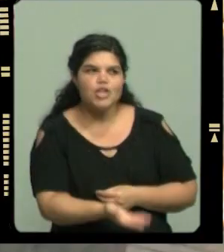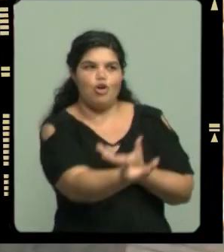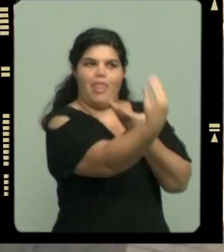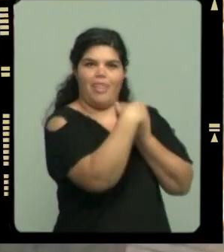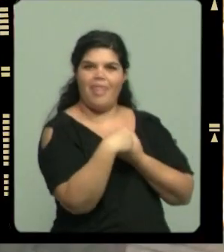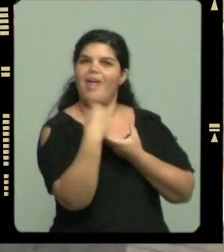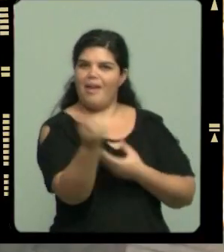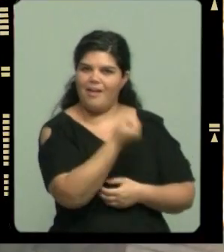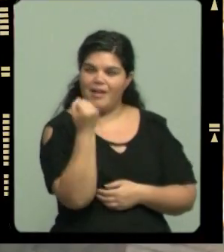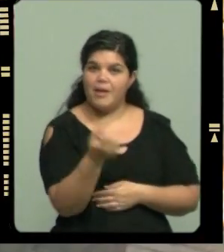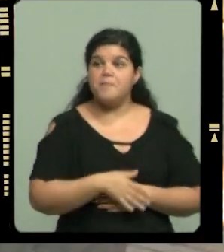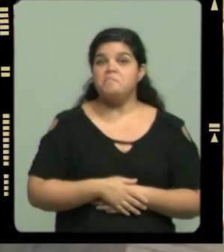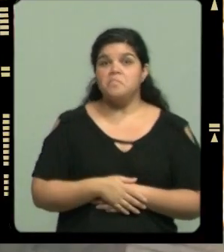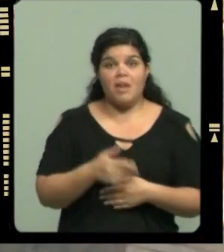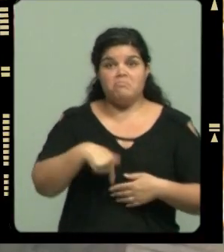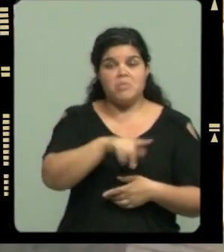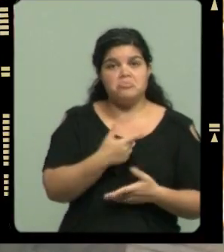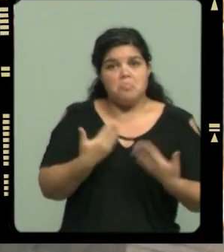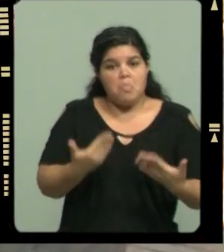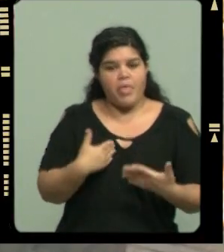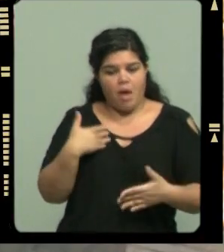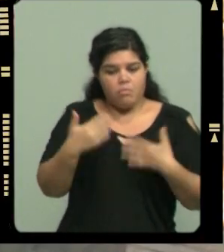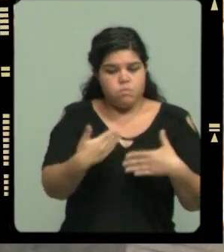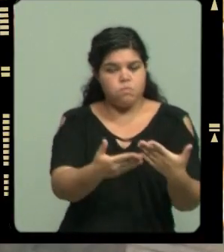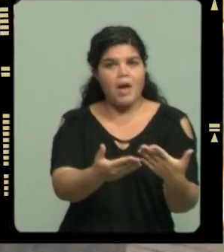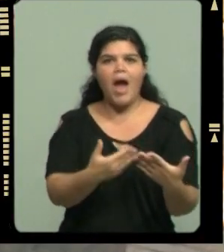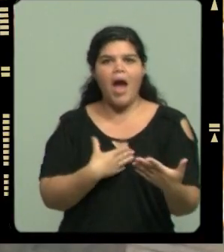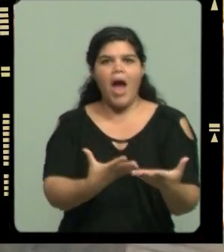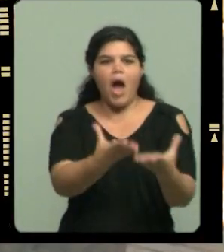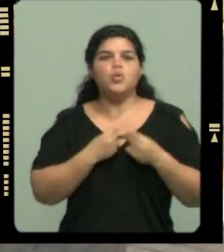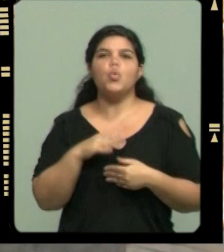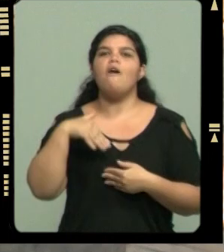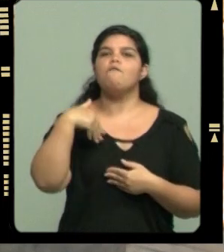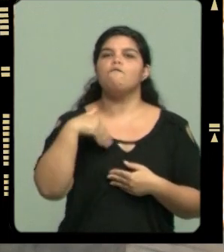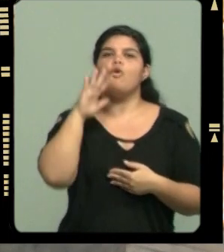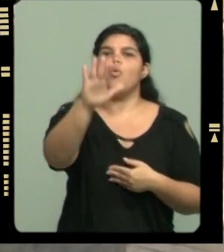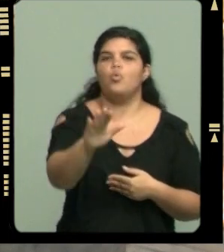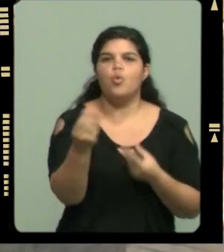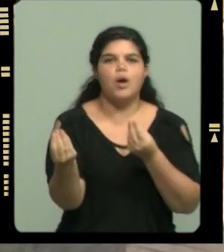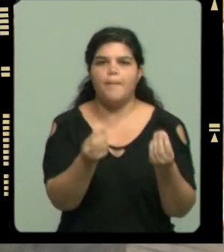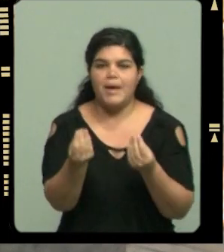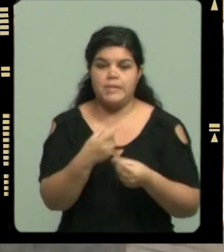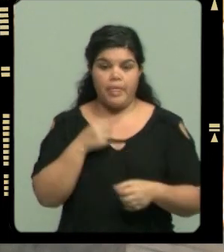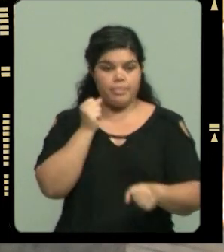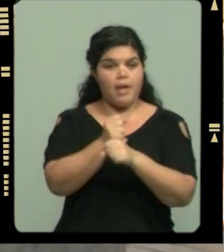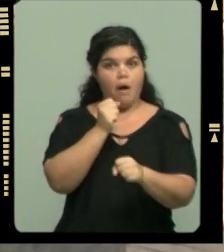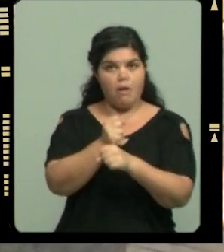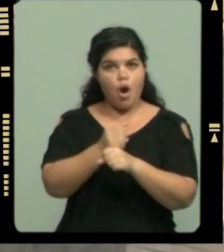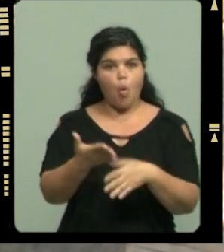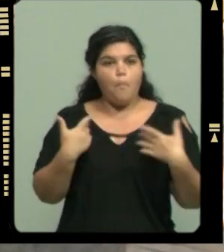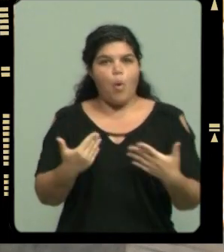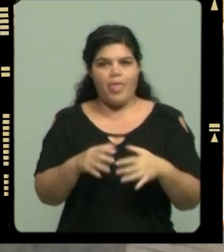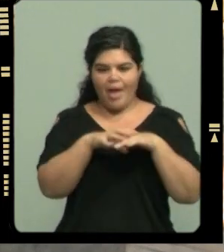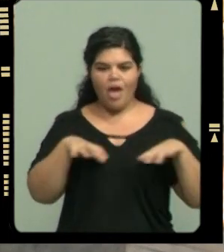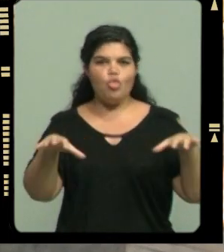los estimule y les ayude también, ¿no? Claro, porque los gratifica, aparte que los empieza a conectar con la importancia de ese punto de equilibrio, que si ellos desarrollan un trabajo